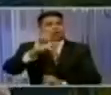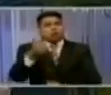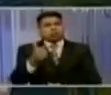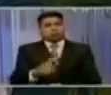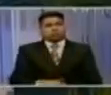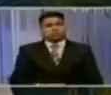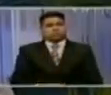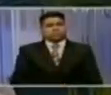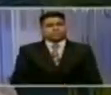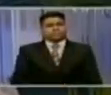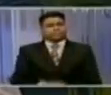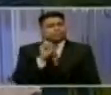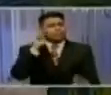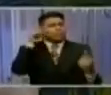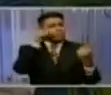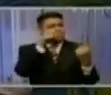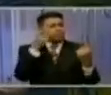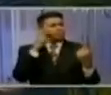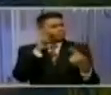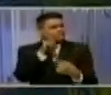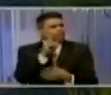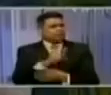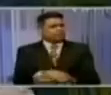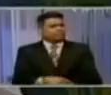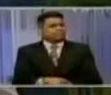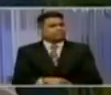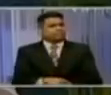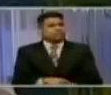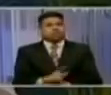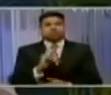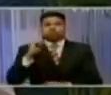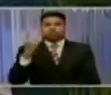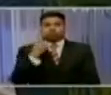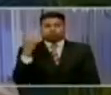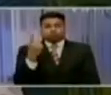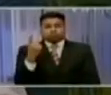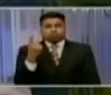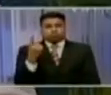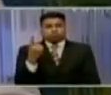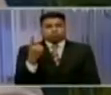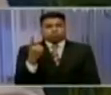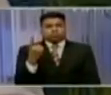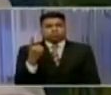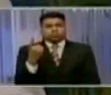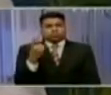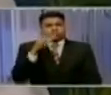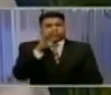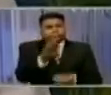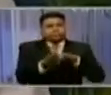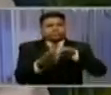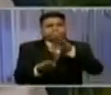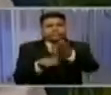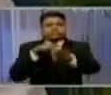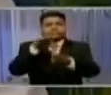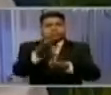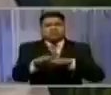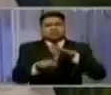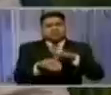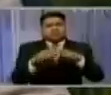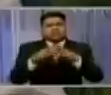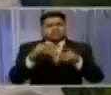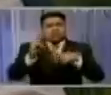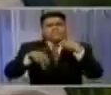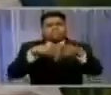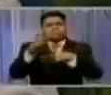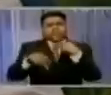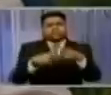Pero fíjense ustedes, solo fue posible avanzar en el proceso de incorporación